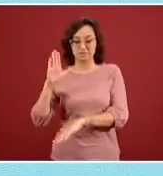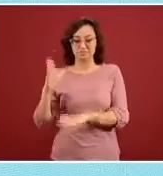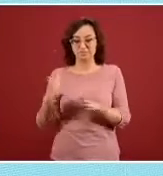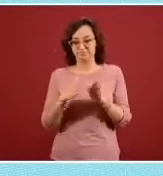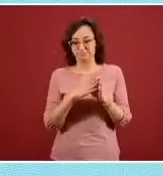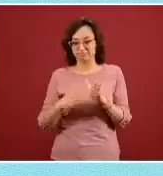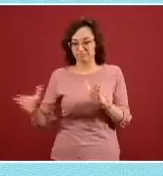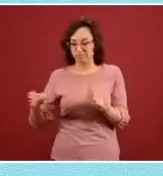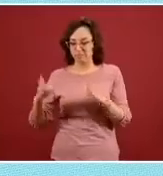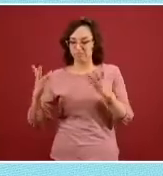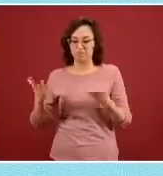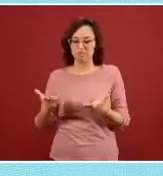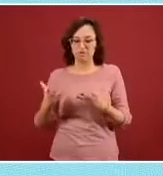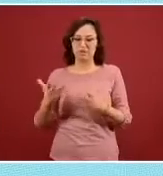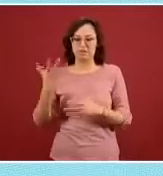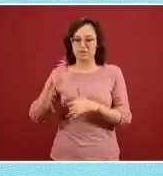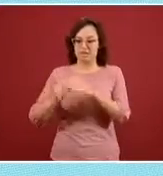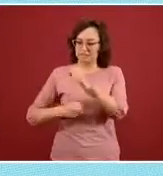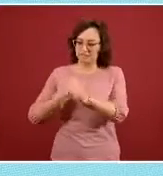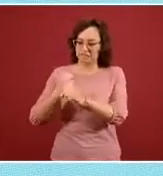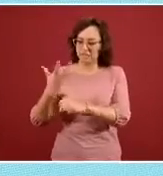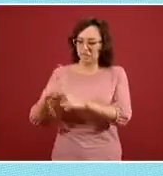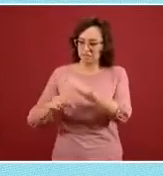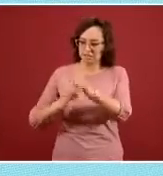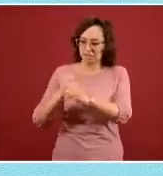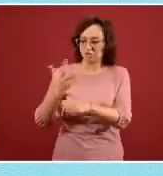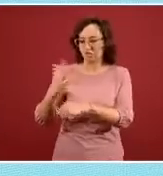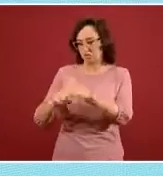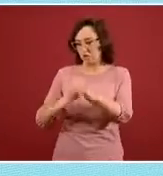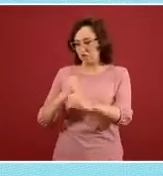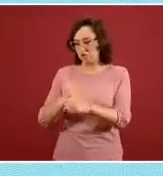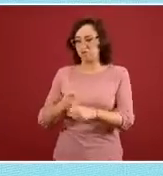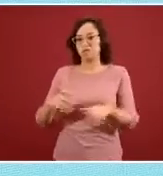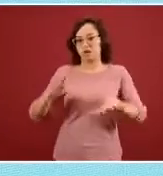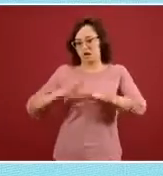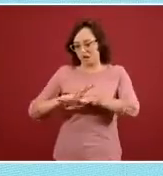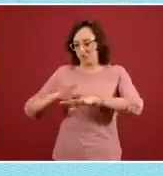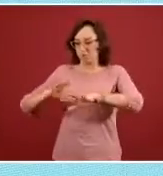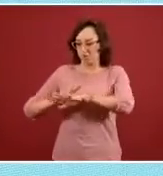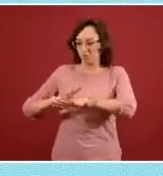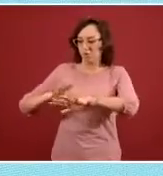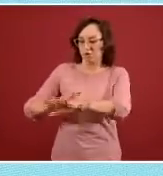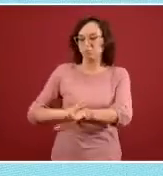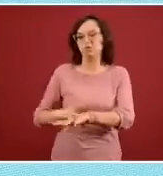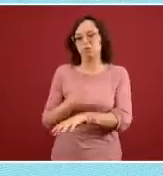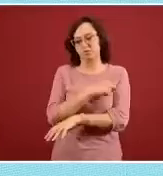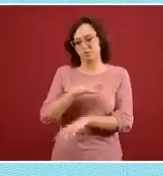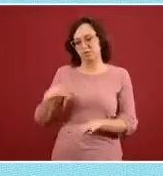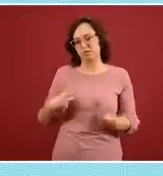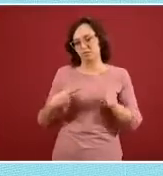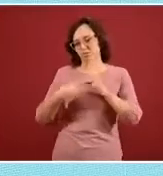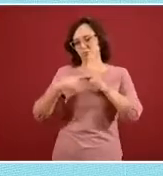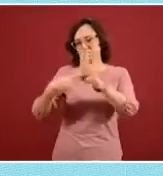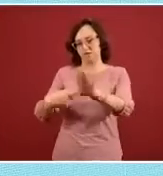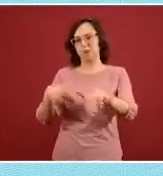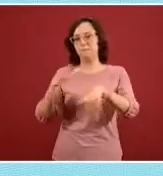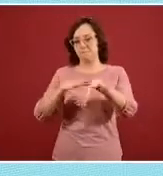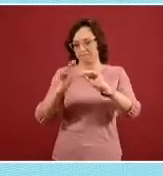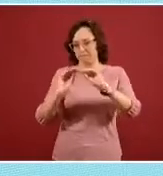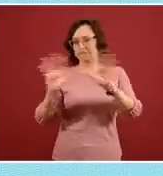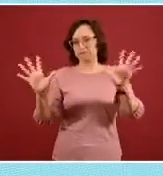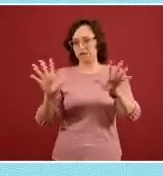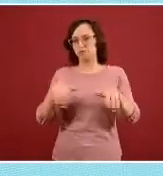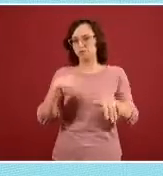cambio importante cada década más o menos, o cada 5 años. Entonces, gracias por el comentario, ingeniero, y vamos a hacer